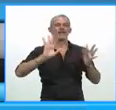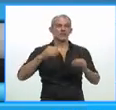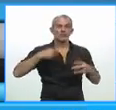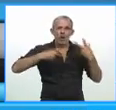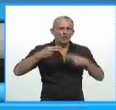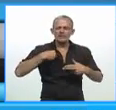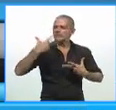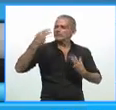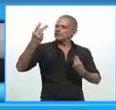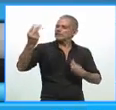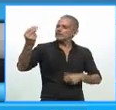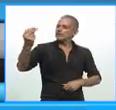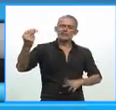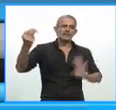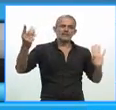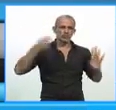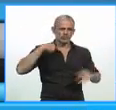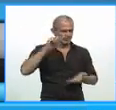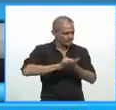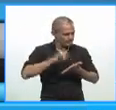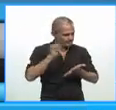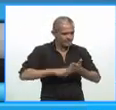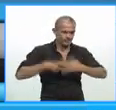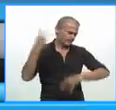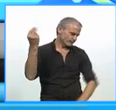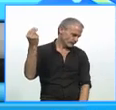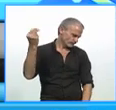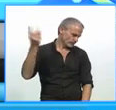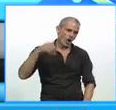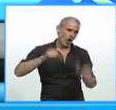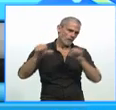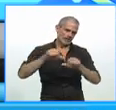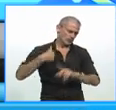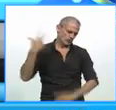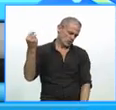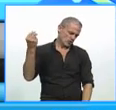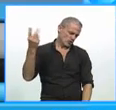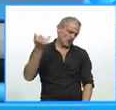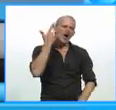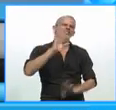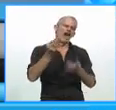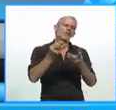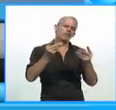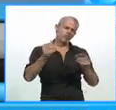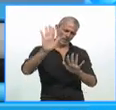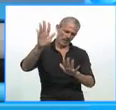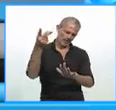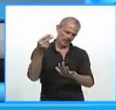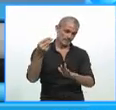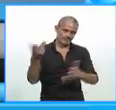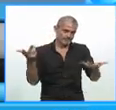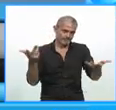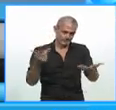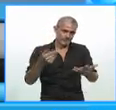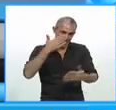por nada del mundo. Yo decía, claro, yo no tengo, soy medio cabezón a veces y sí, decía, no. Nah, se me va a pasar, se me va a pasar. No va a pasar. Pero no,